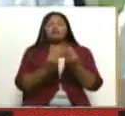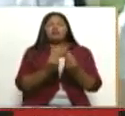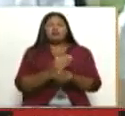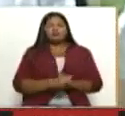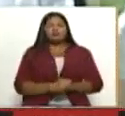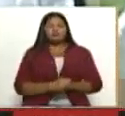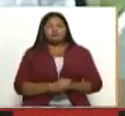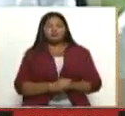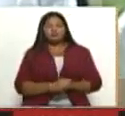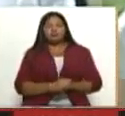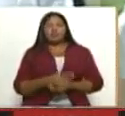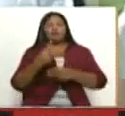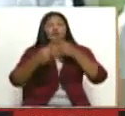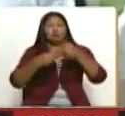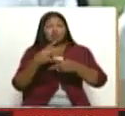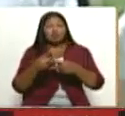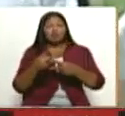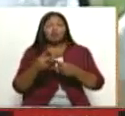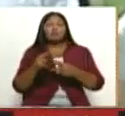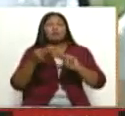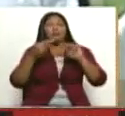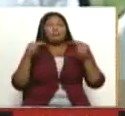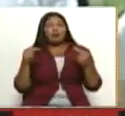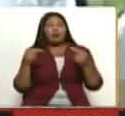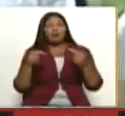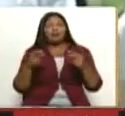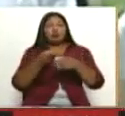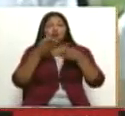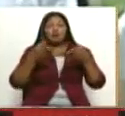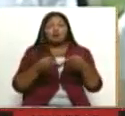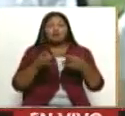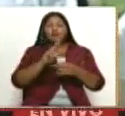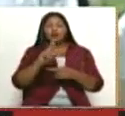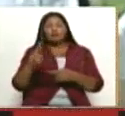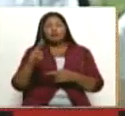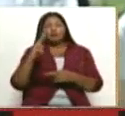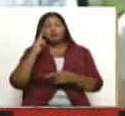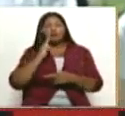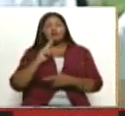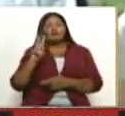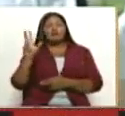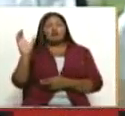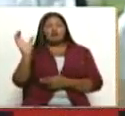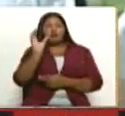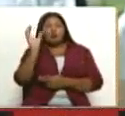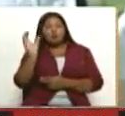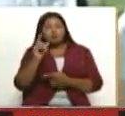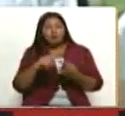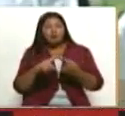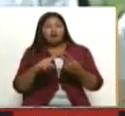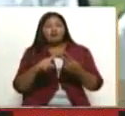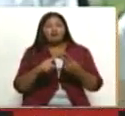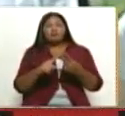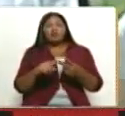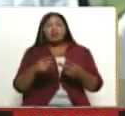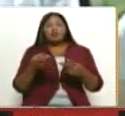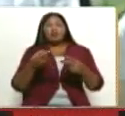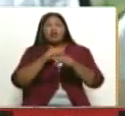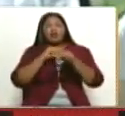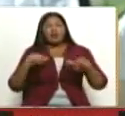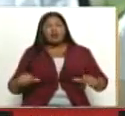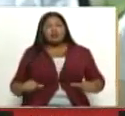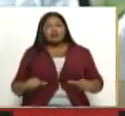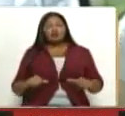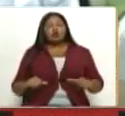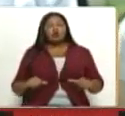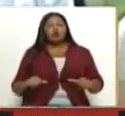del proceso de paz entre el Gobierno de la República de Colombia y el Ejército de Liberación Nacional, ELN, a cargo de